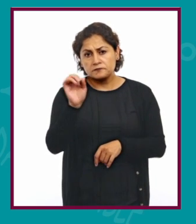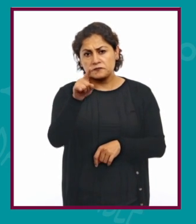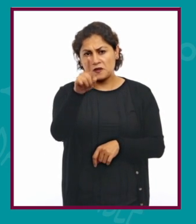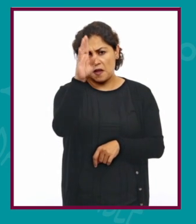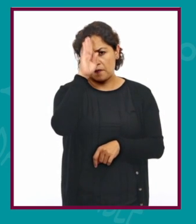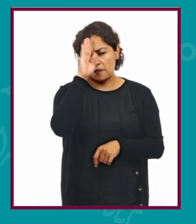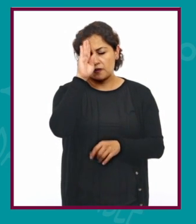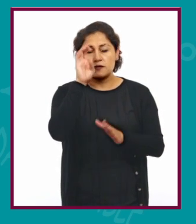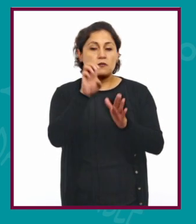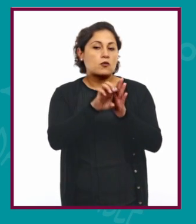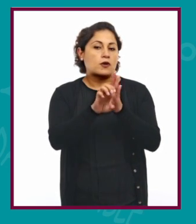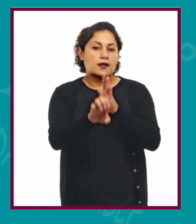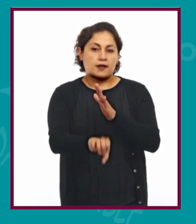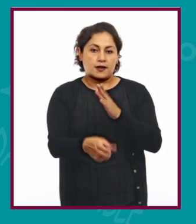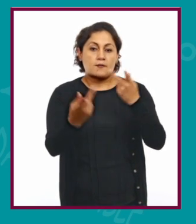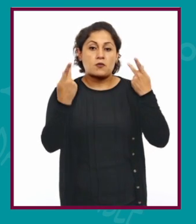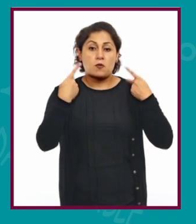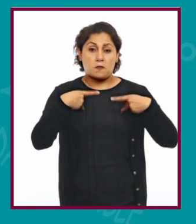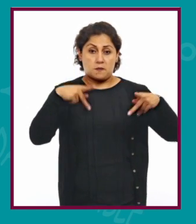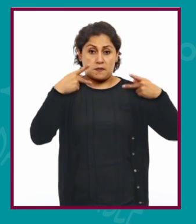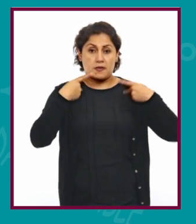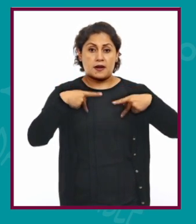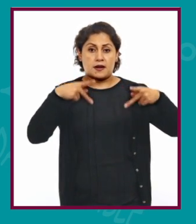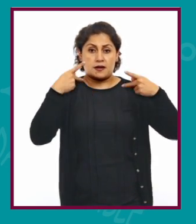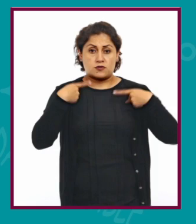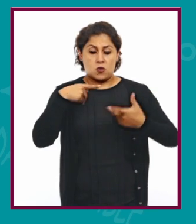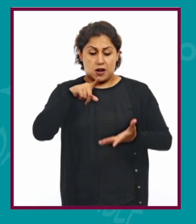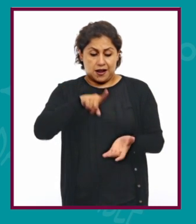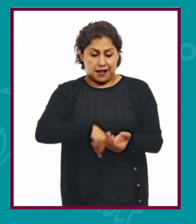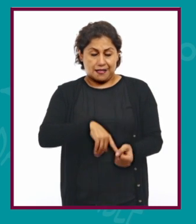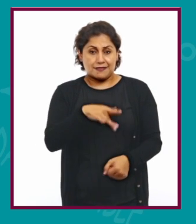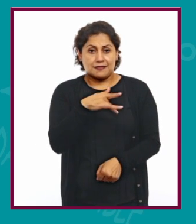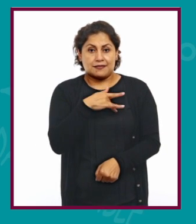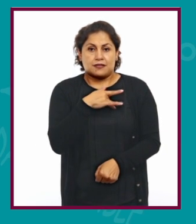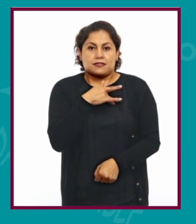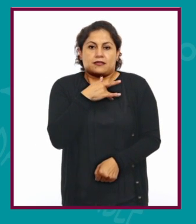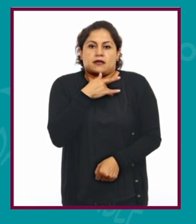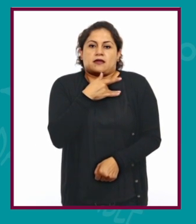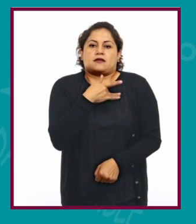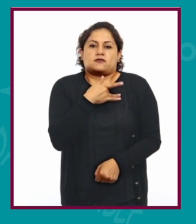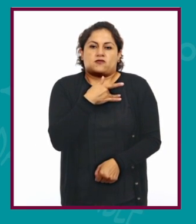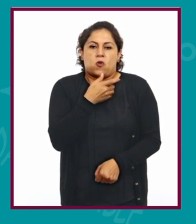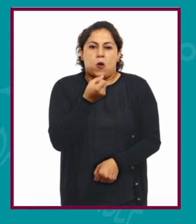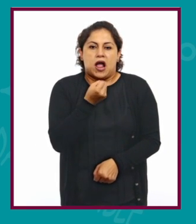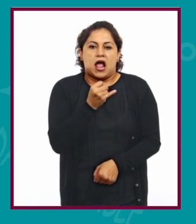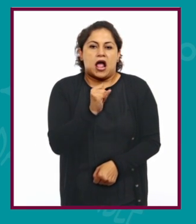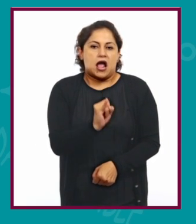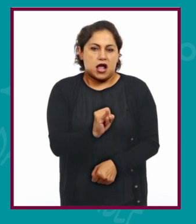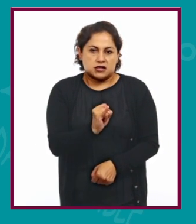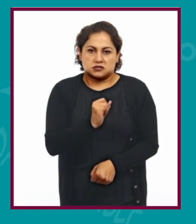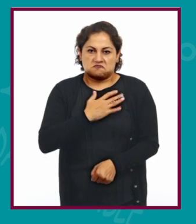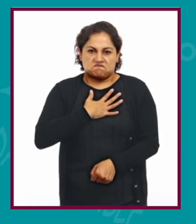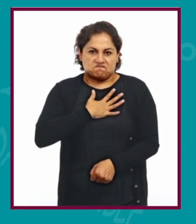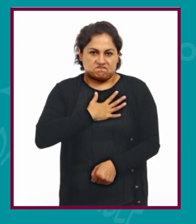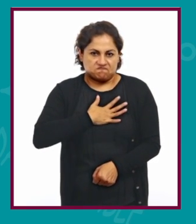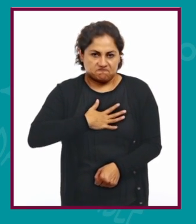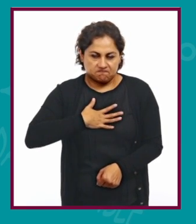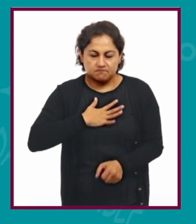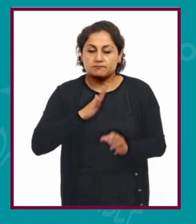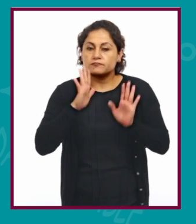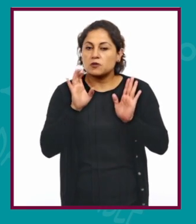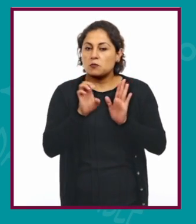Quizá podamos decir que las personas tienen ciertas pulsiones o impulsos que pueden